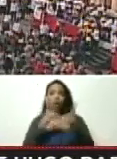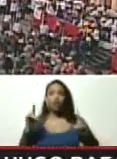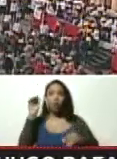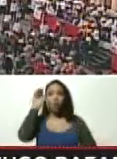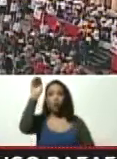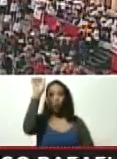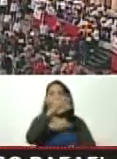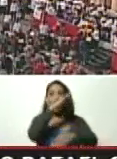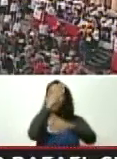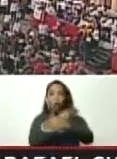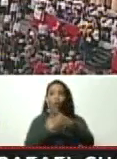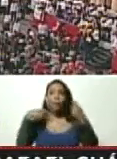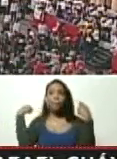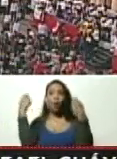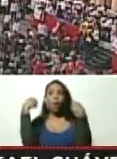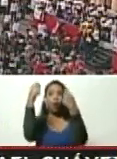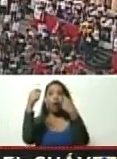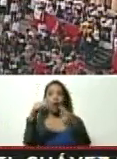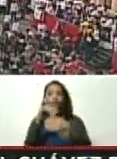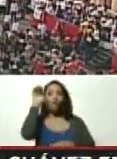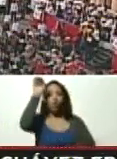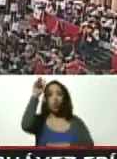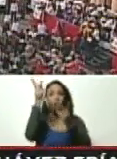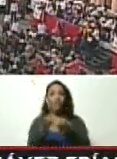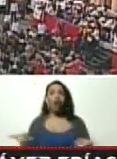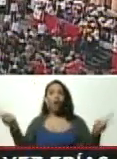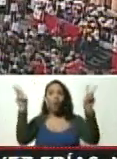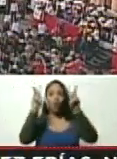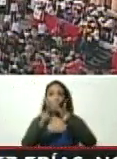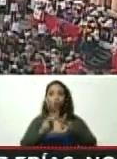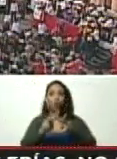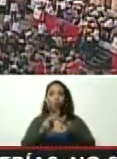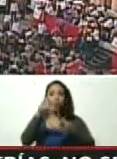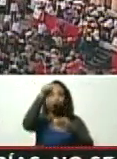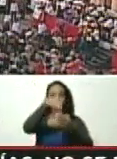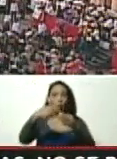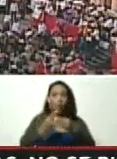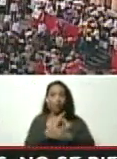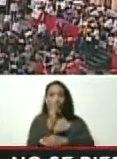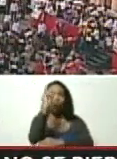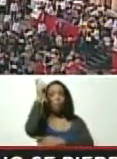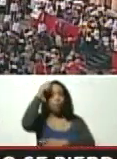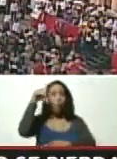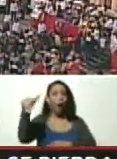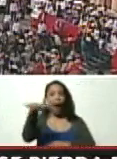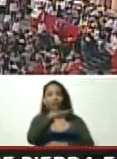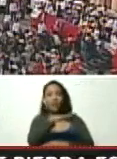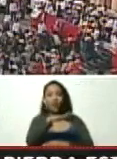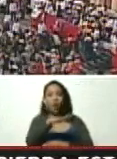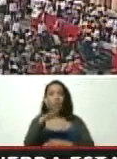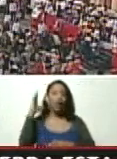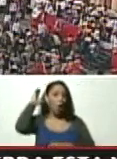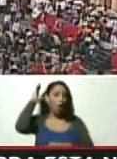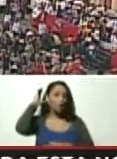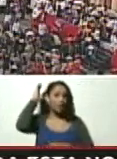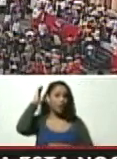del poder popular, de futuro de valores, sembradores de pueblo, sembradores de